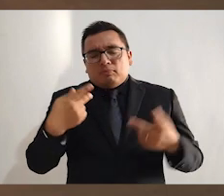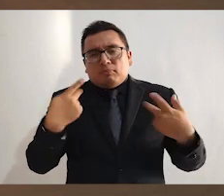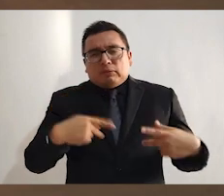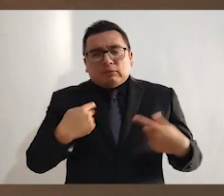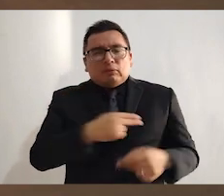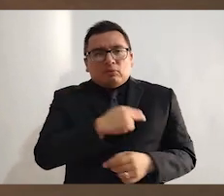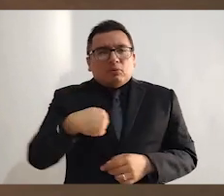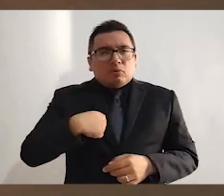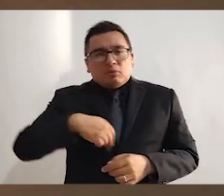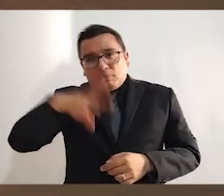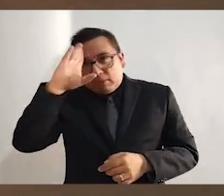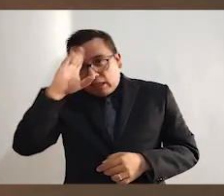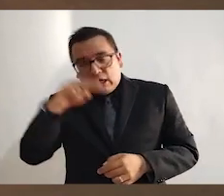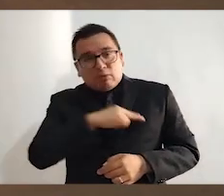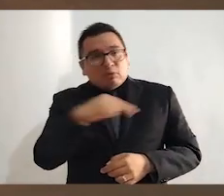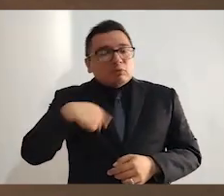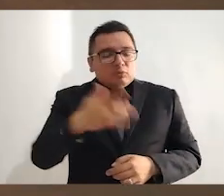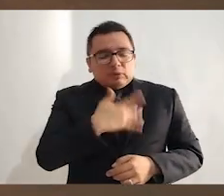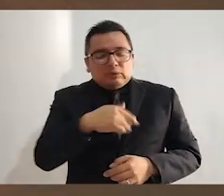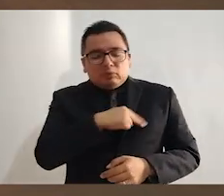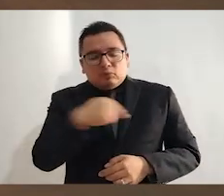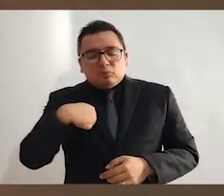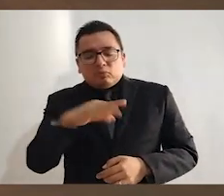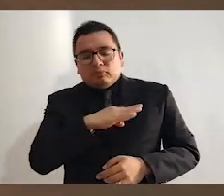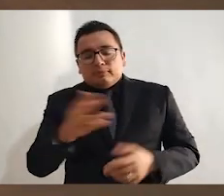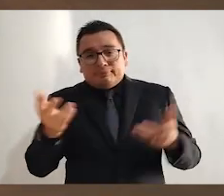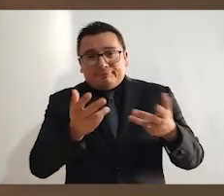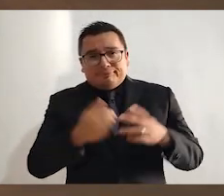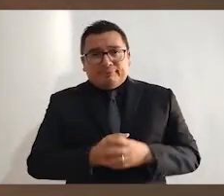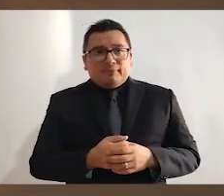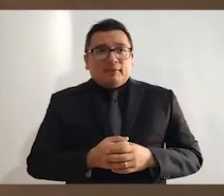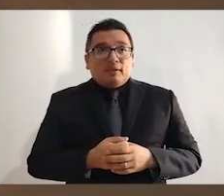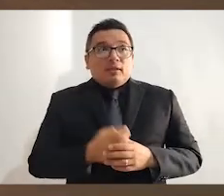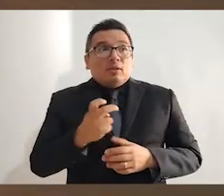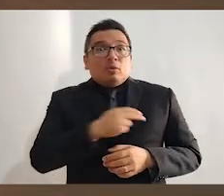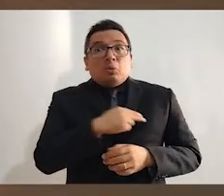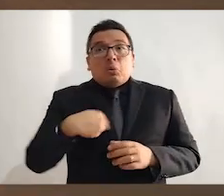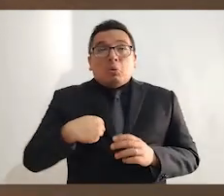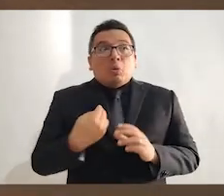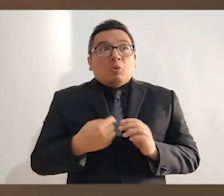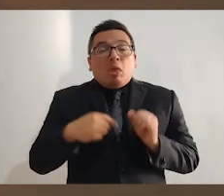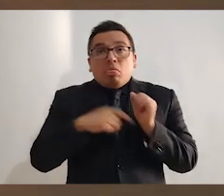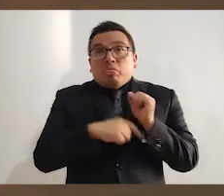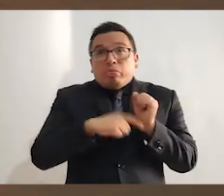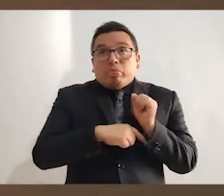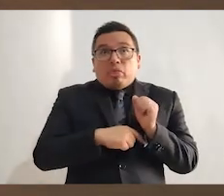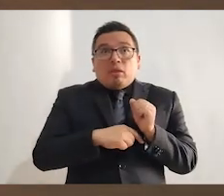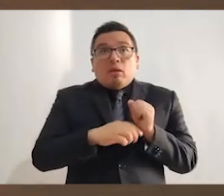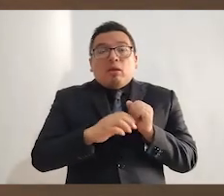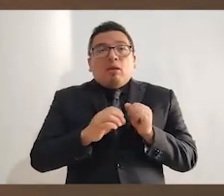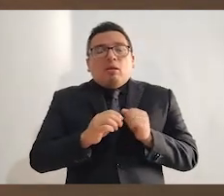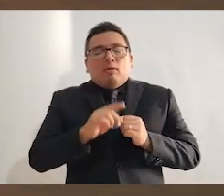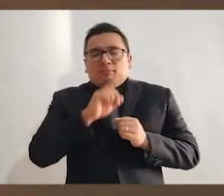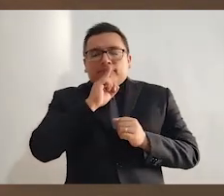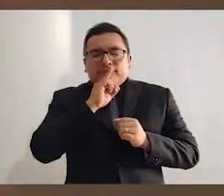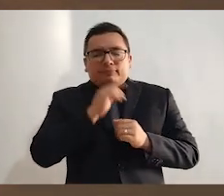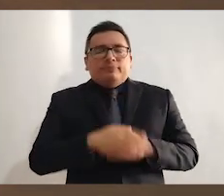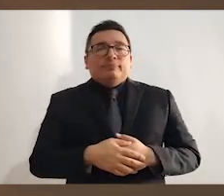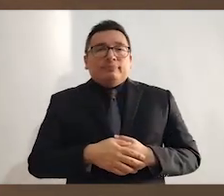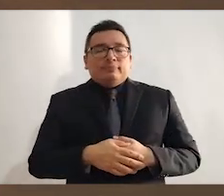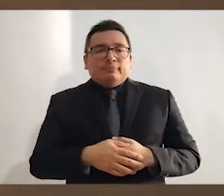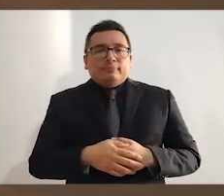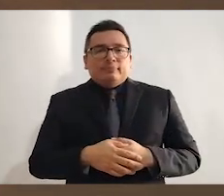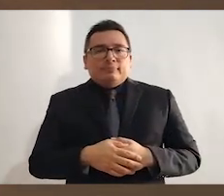que pensamos, que sentimos y que podemos actuar. Entonces no tenemos que escondernos ni las tenemos que esconder por tener